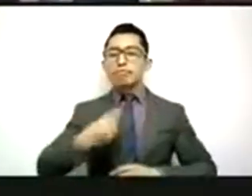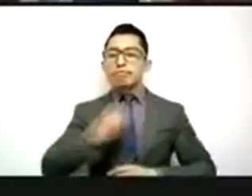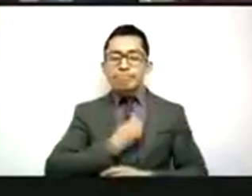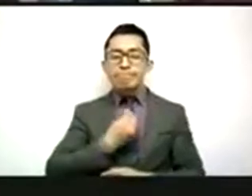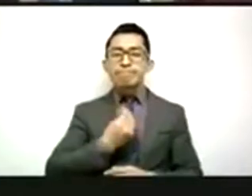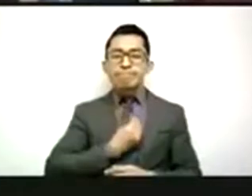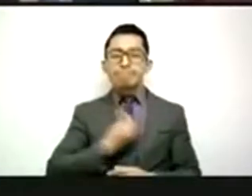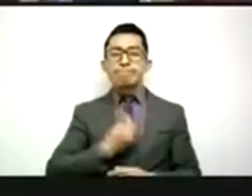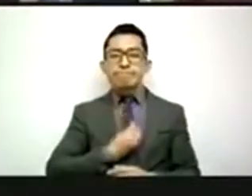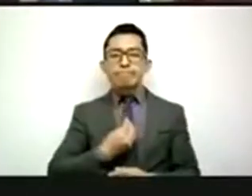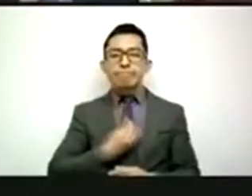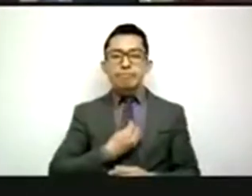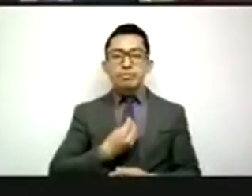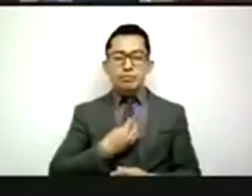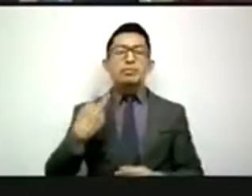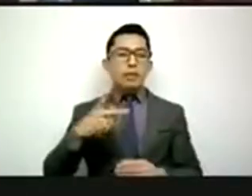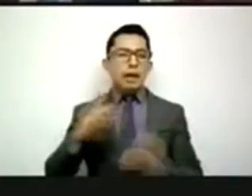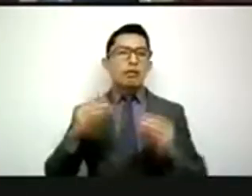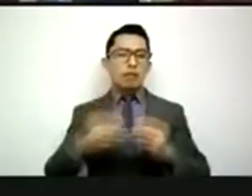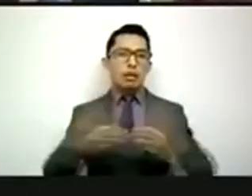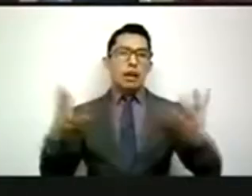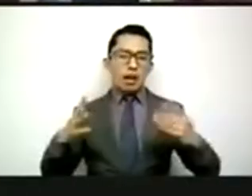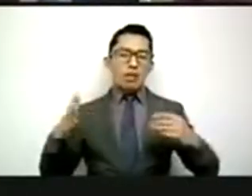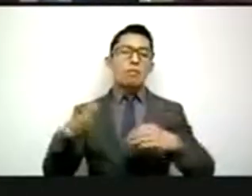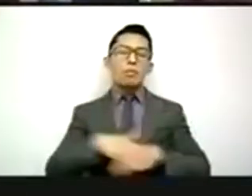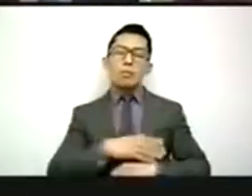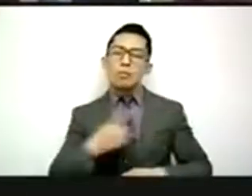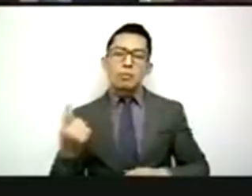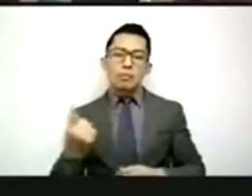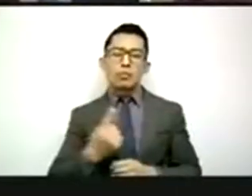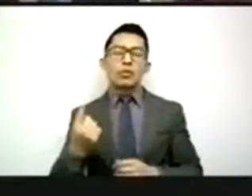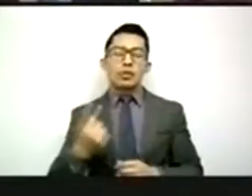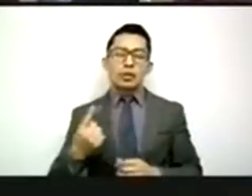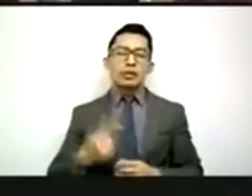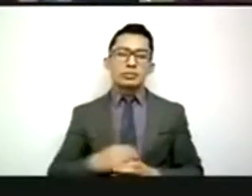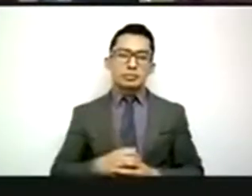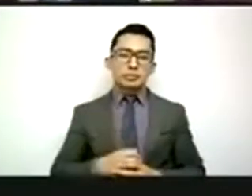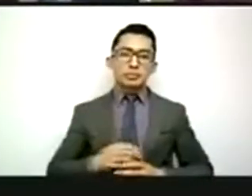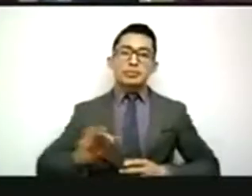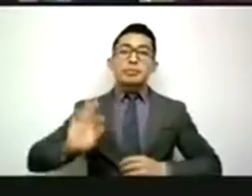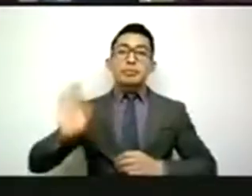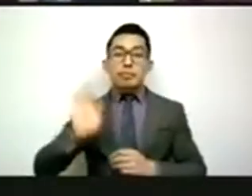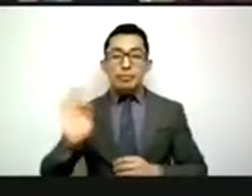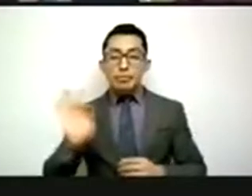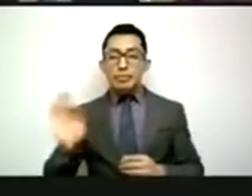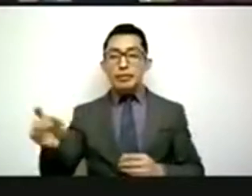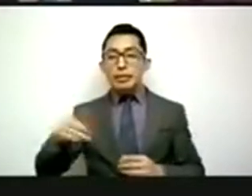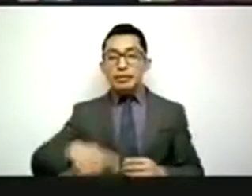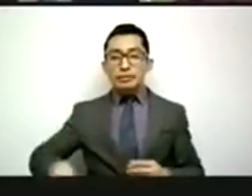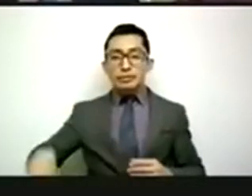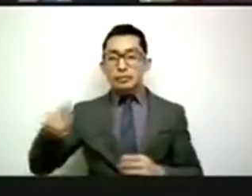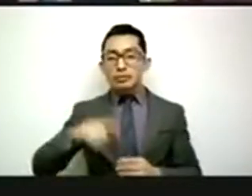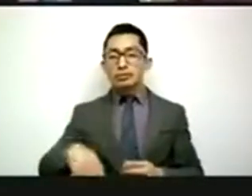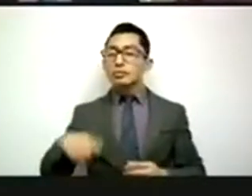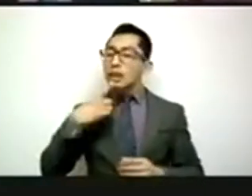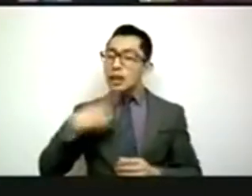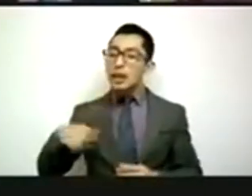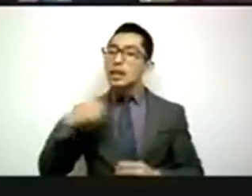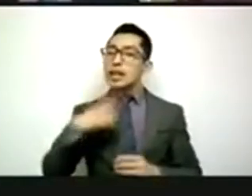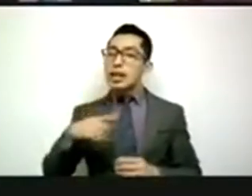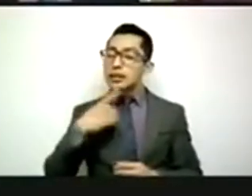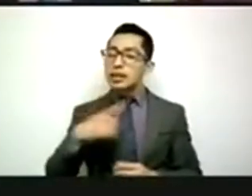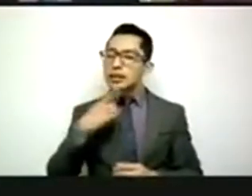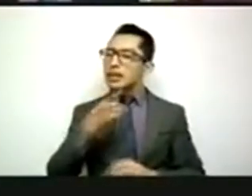de manera contundente, porque incluso a pretender que se desistieran de las quejas es